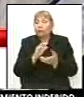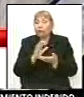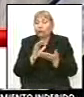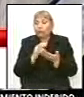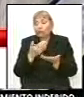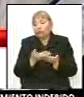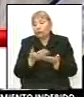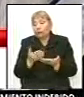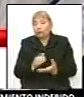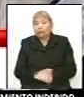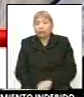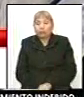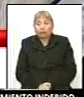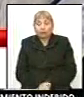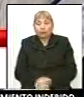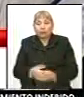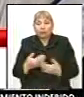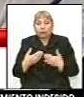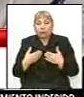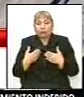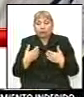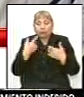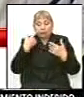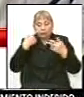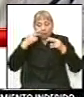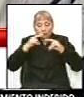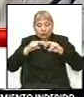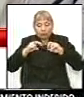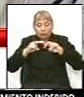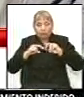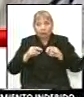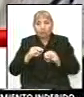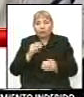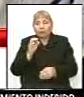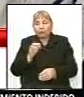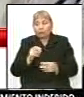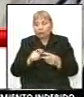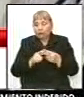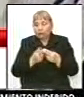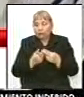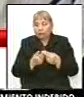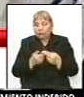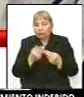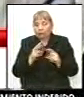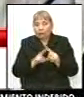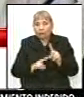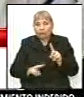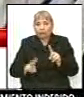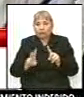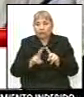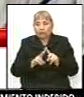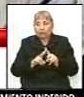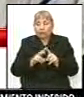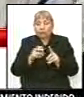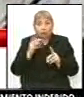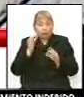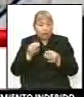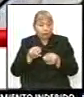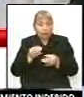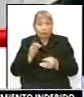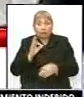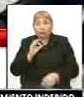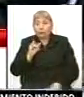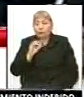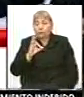que puedan revisar esta iniciativa, valorarla y pensar que si el enfoque de verdad para el